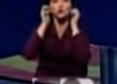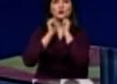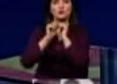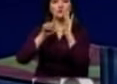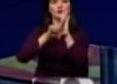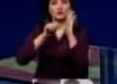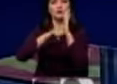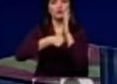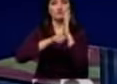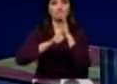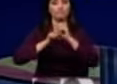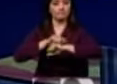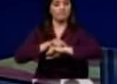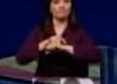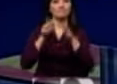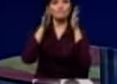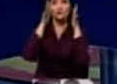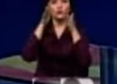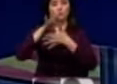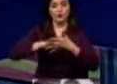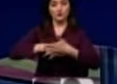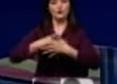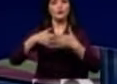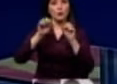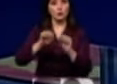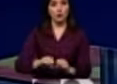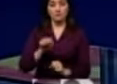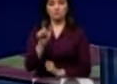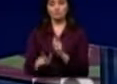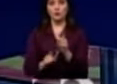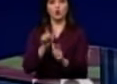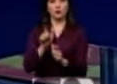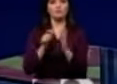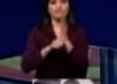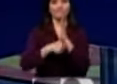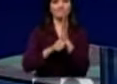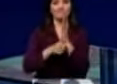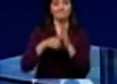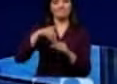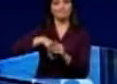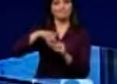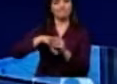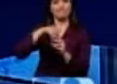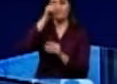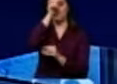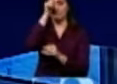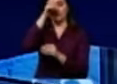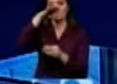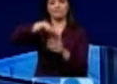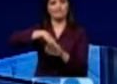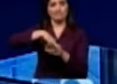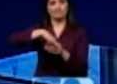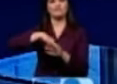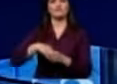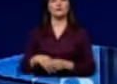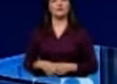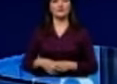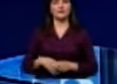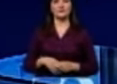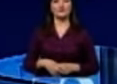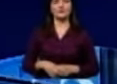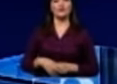registro civil ha ampliado sus horarios de atención para permitir que los ciudadanos saquen la cédula y logren sufragar este domingo en las elecciones. Helen